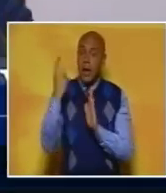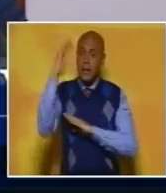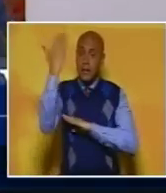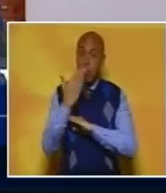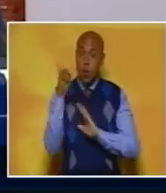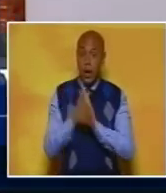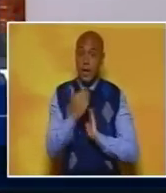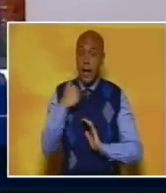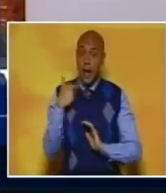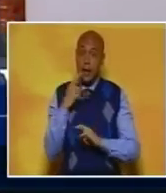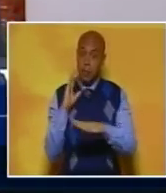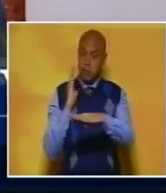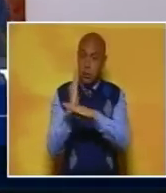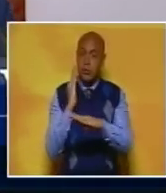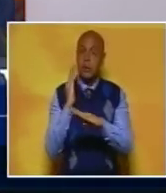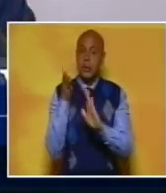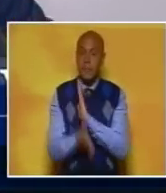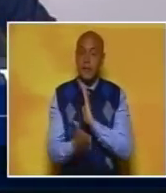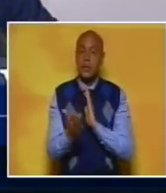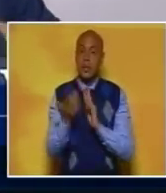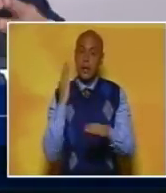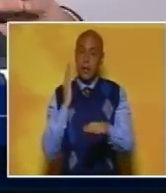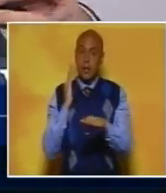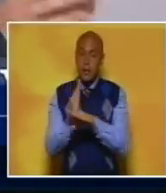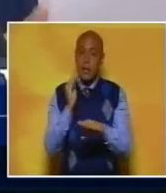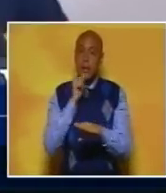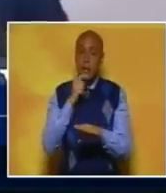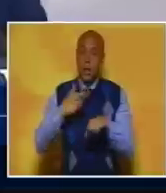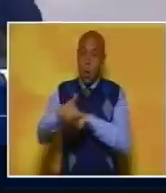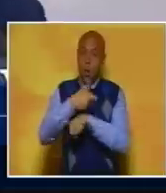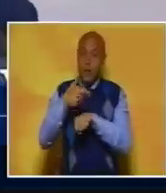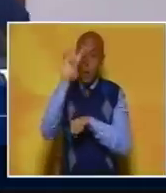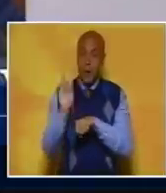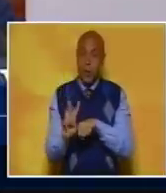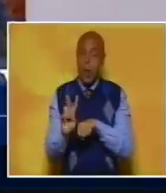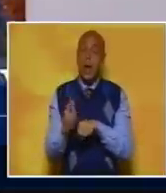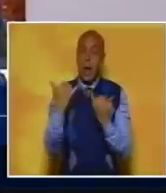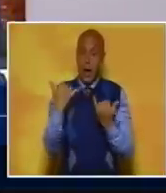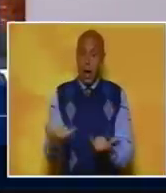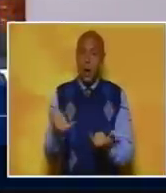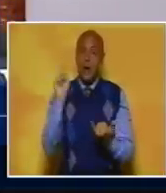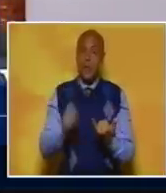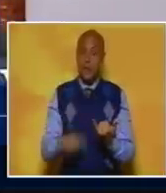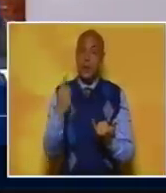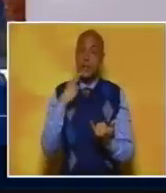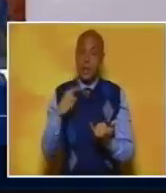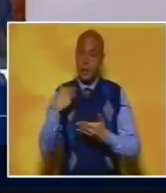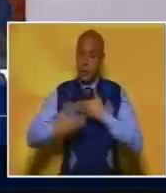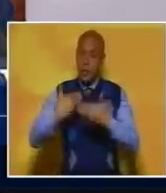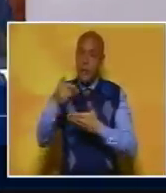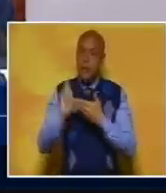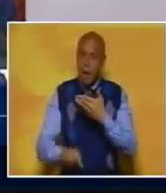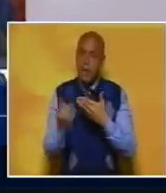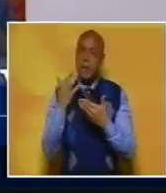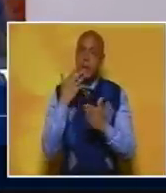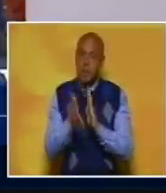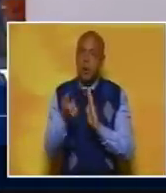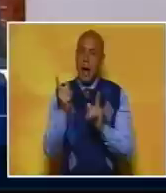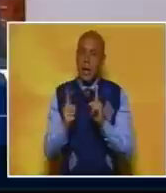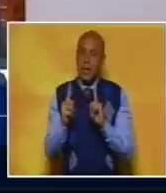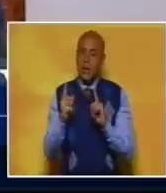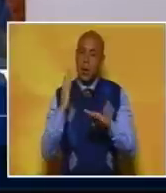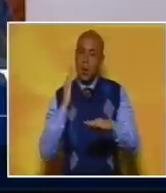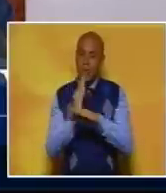para limitar el accionar del gobierno venezolano y en el camino están también limitando